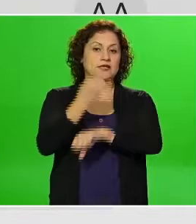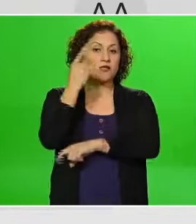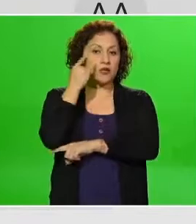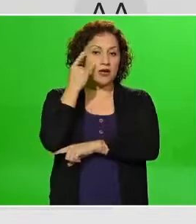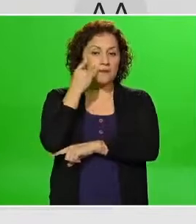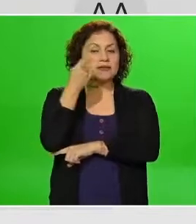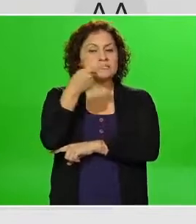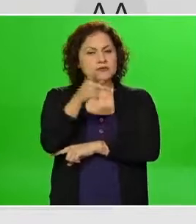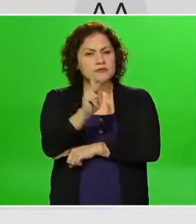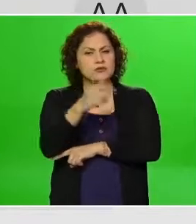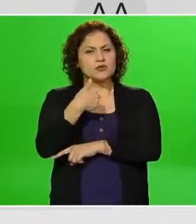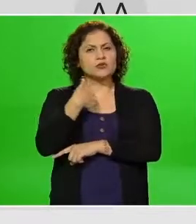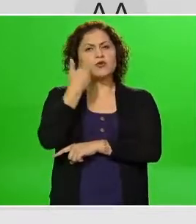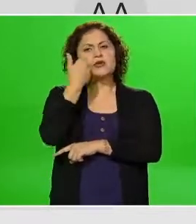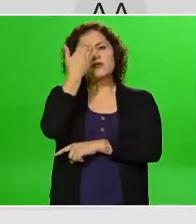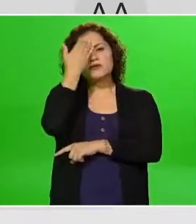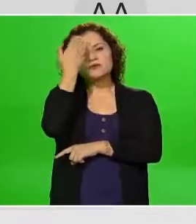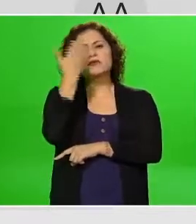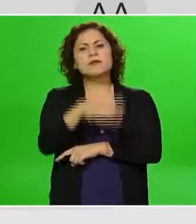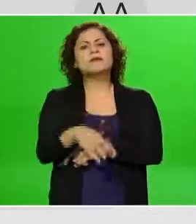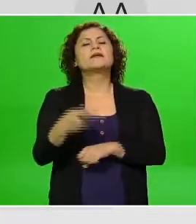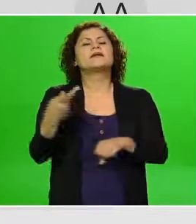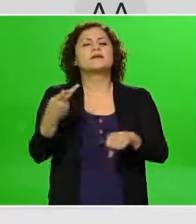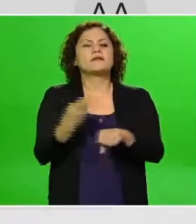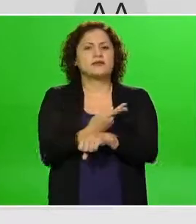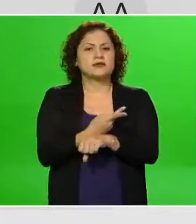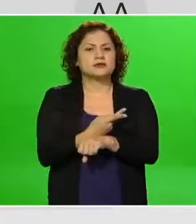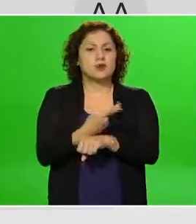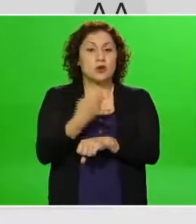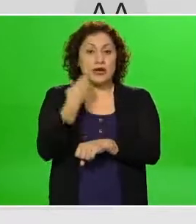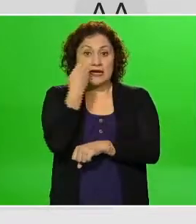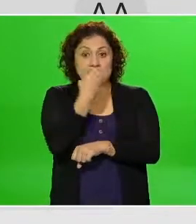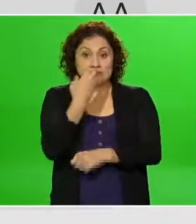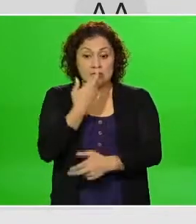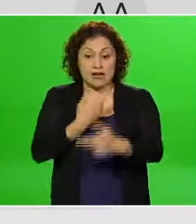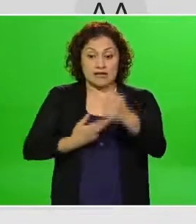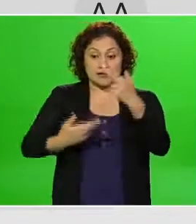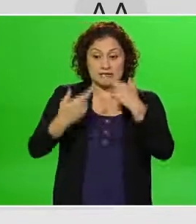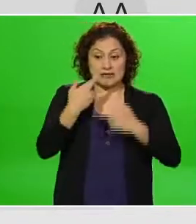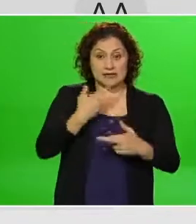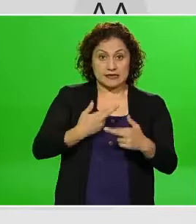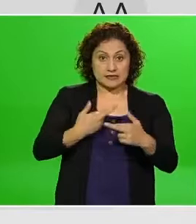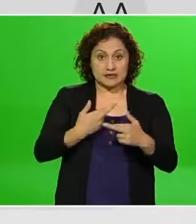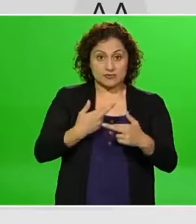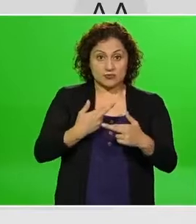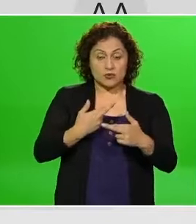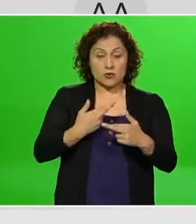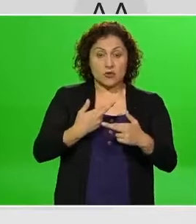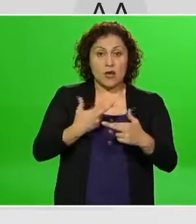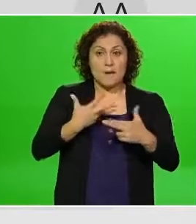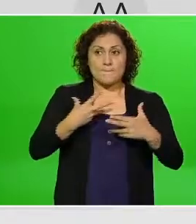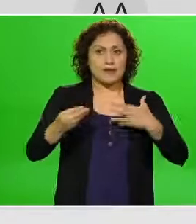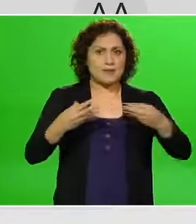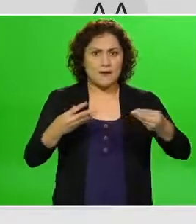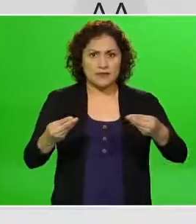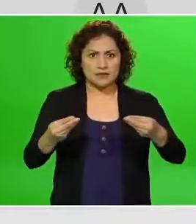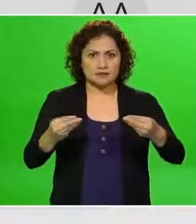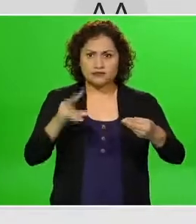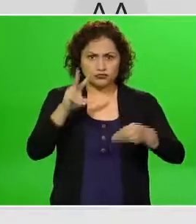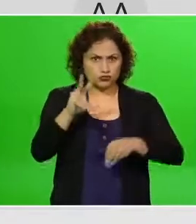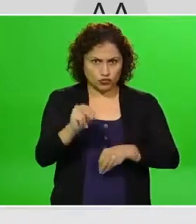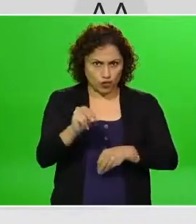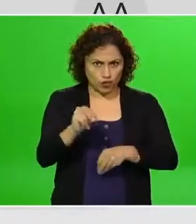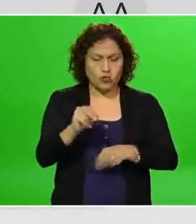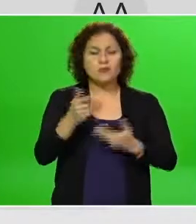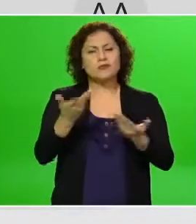pero exactamente qué fue lo que sucedió. Si no fueron el regreso a clases, ¿nos podría comentar qué factor o cuál fue